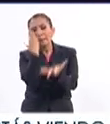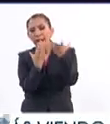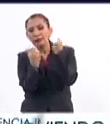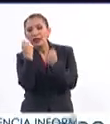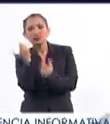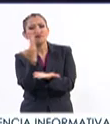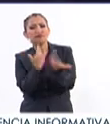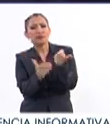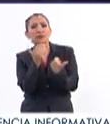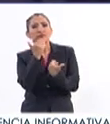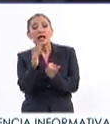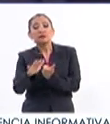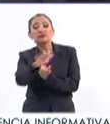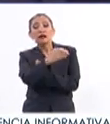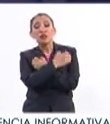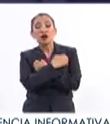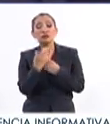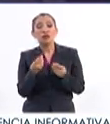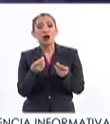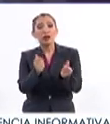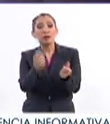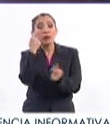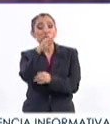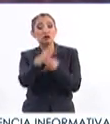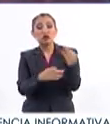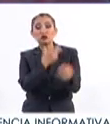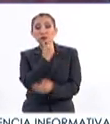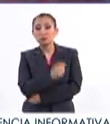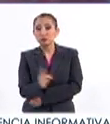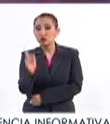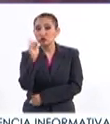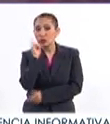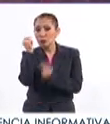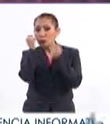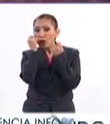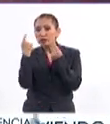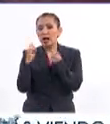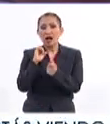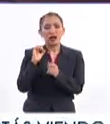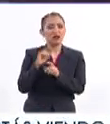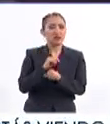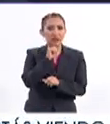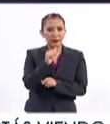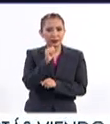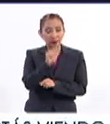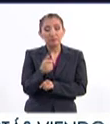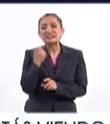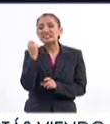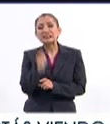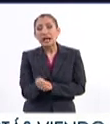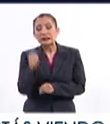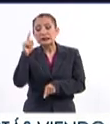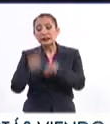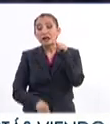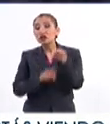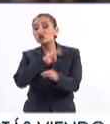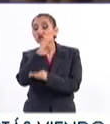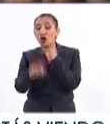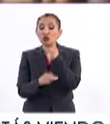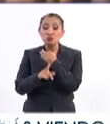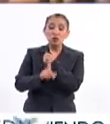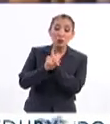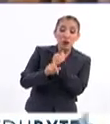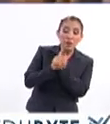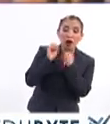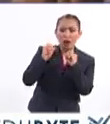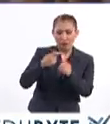aprendizaje exitoso en una educación de calidad para todas y para todos sin distinción alguna. Consiste en eliminar todas las barreras